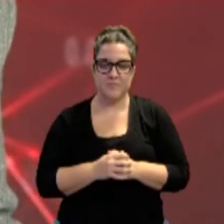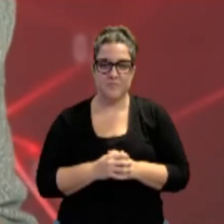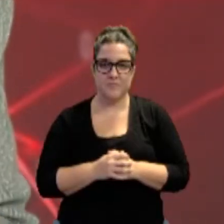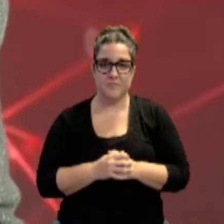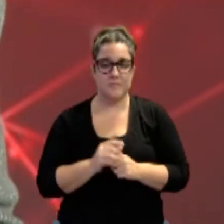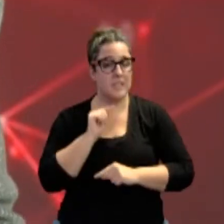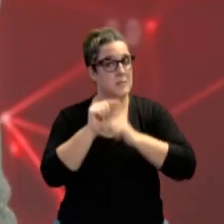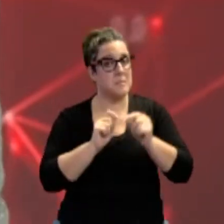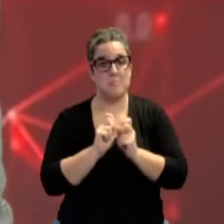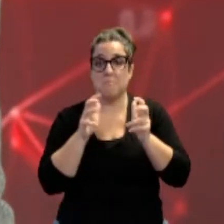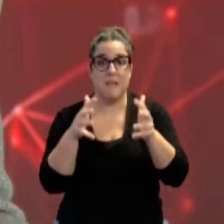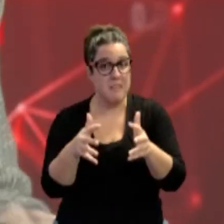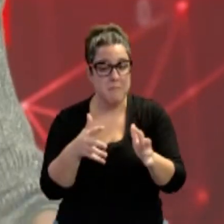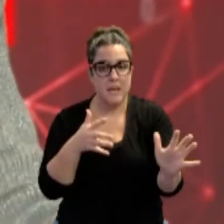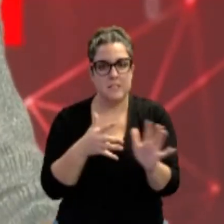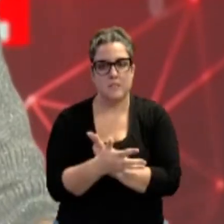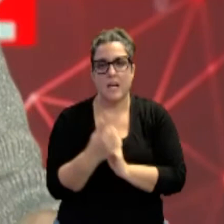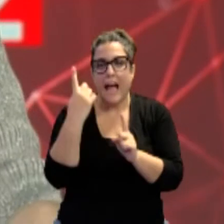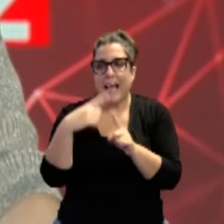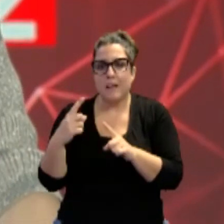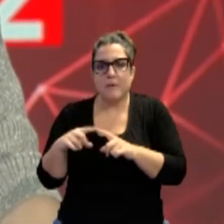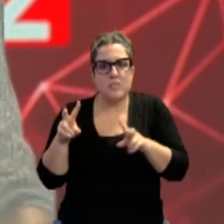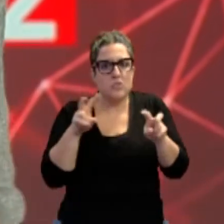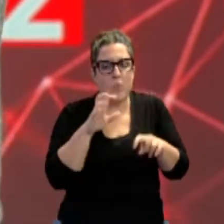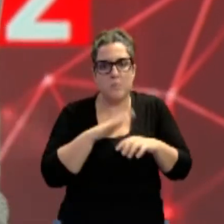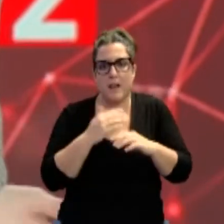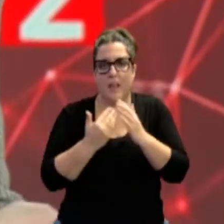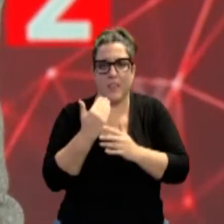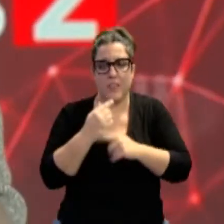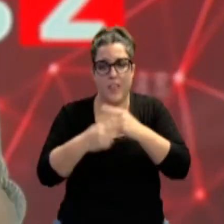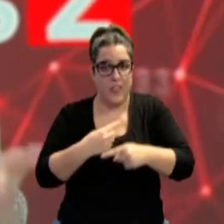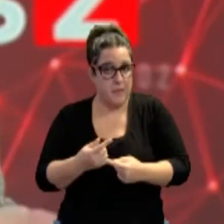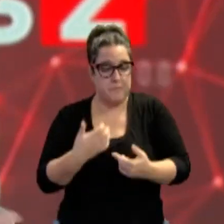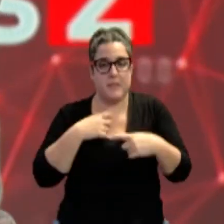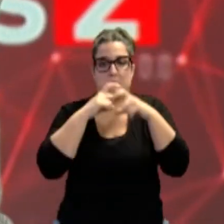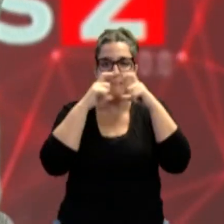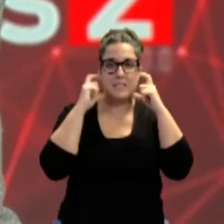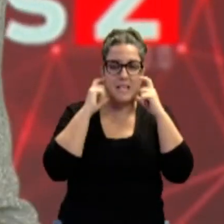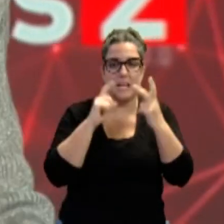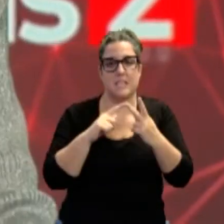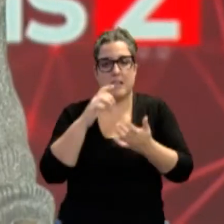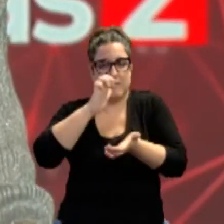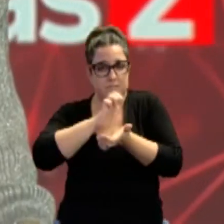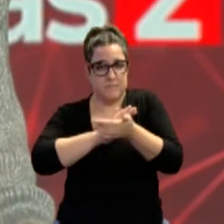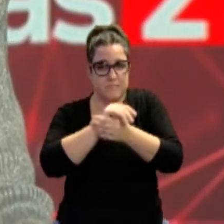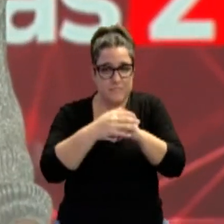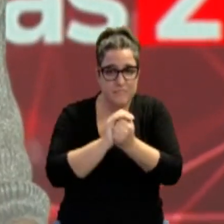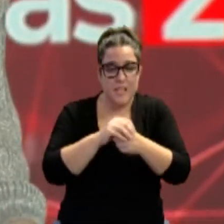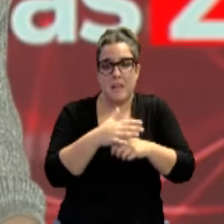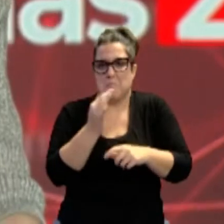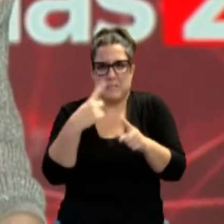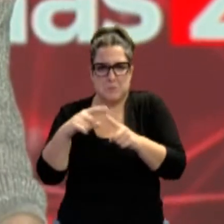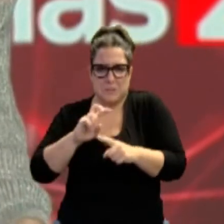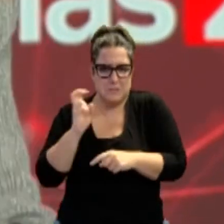La pandemia ha hecho que incorporemos nuevos elementos a nuestro día a día, desde las mascarillas, geles hidroalcohólicos y todo tipo de dispositivos para hacer frente al